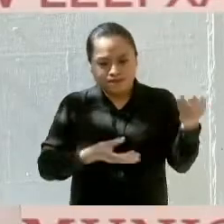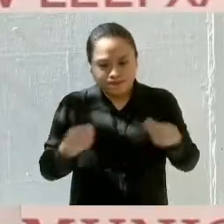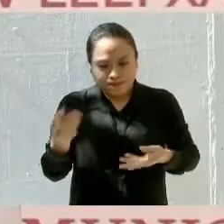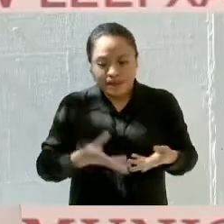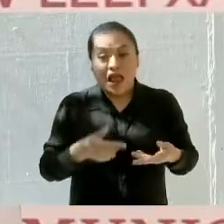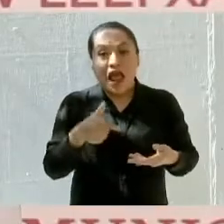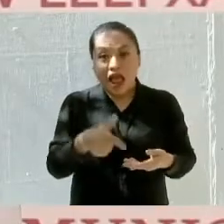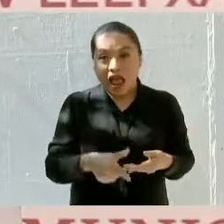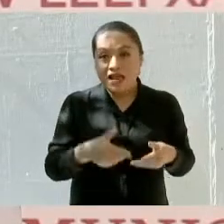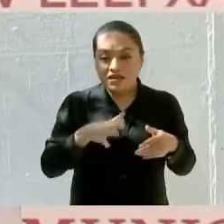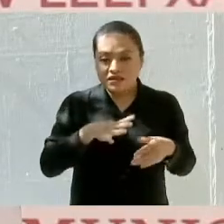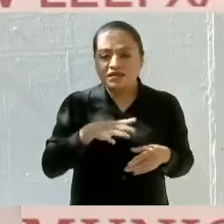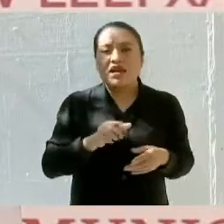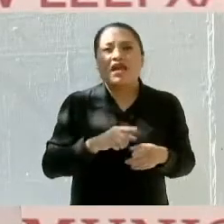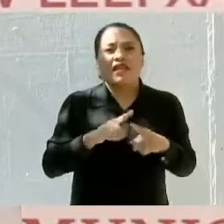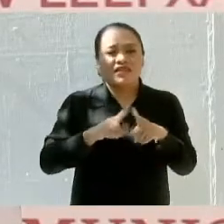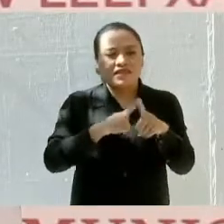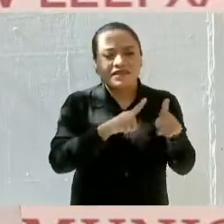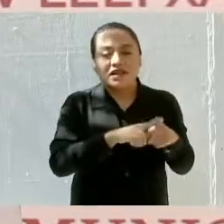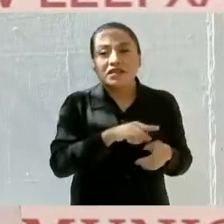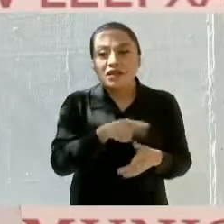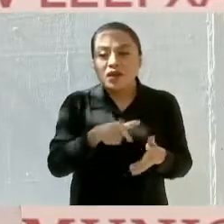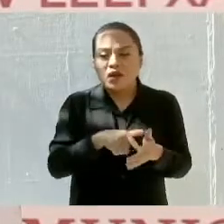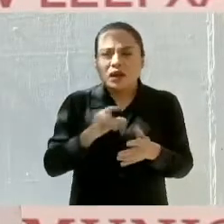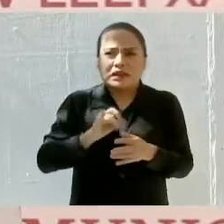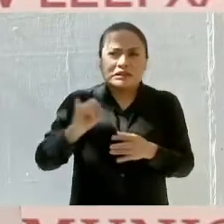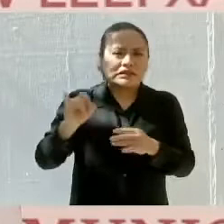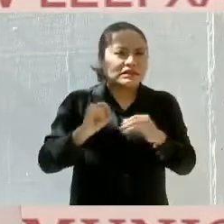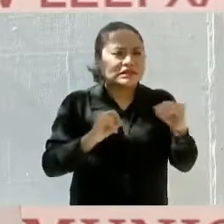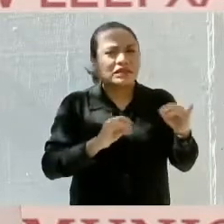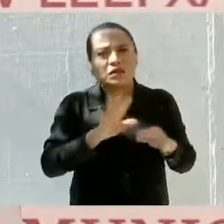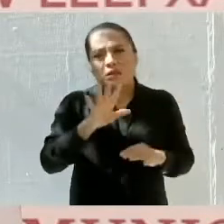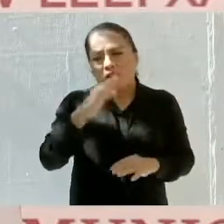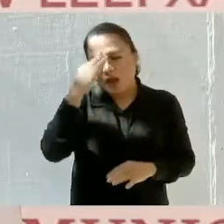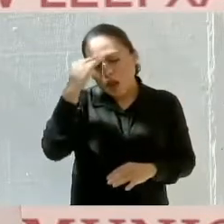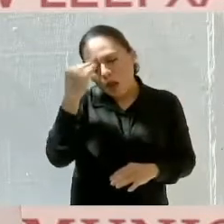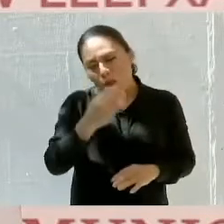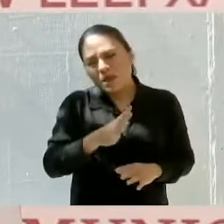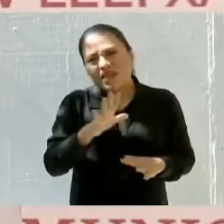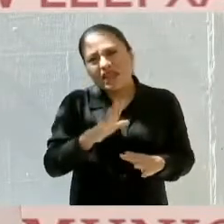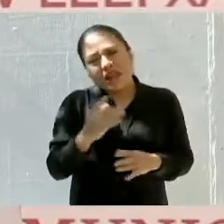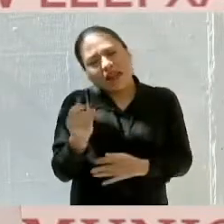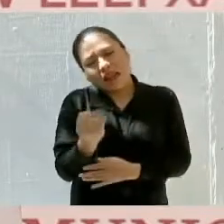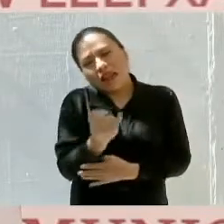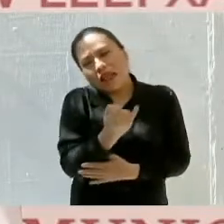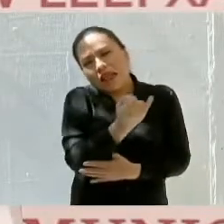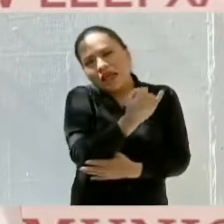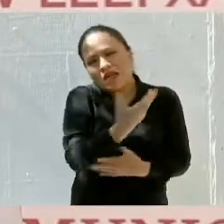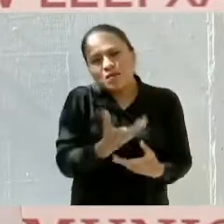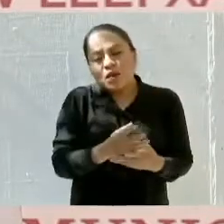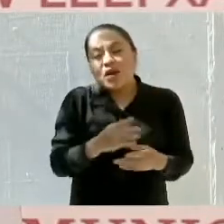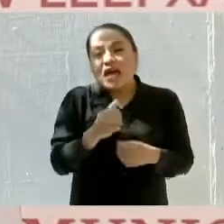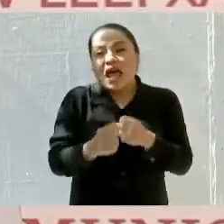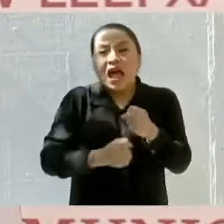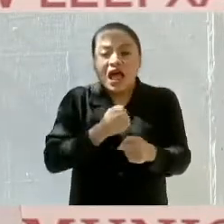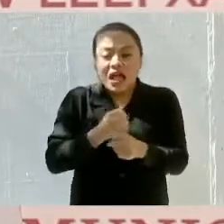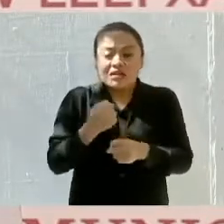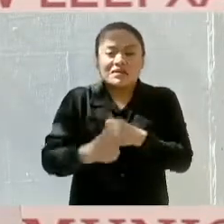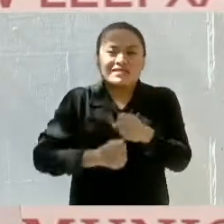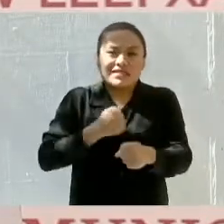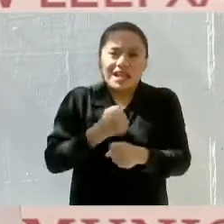han llegado otros programas a nuestras zonas marginadas que nos encontrábamos olvidados o nos encontramos olvidados por mucho tiempo. Pero a